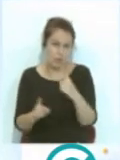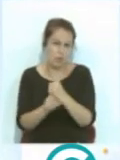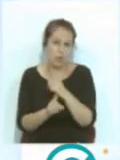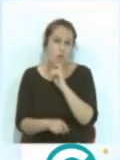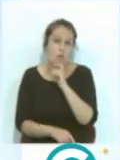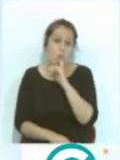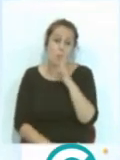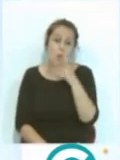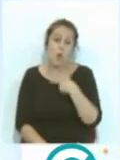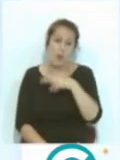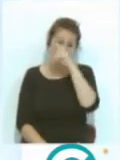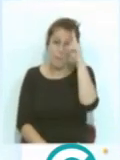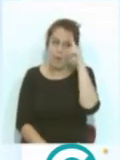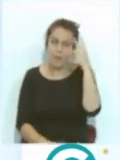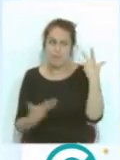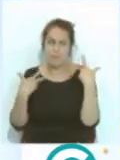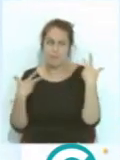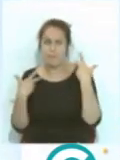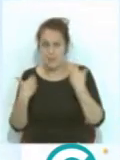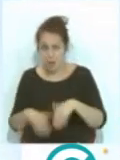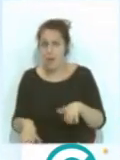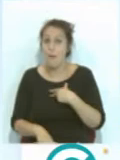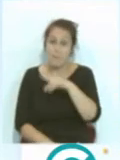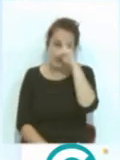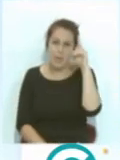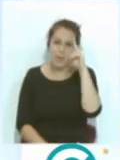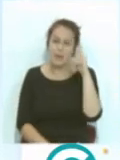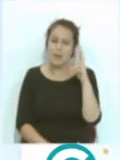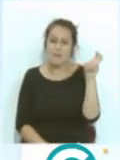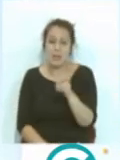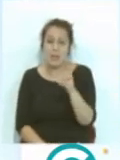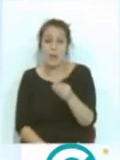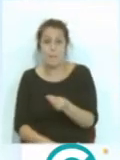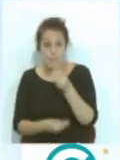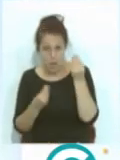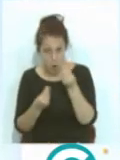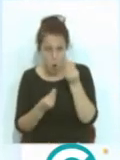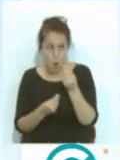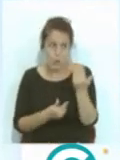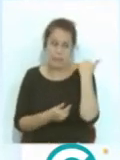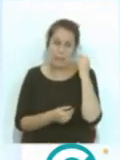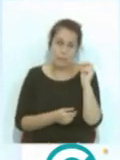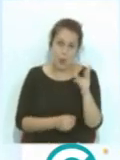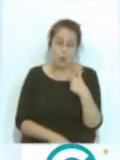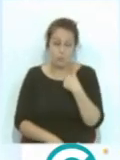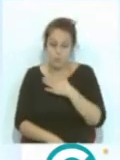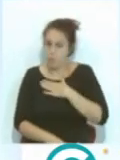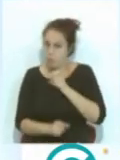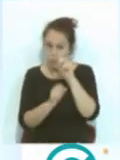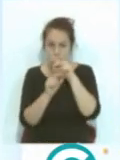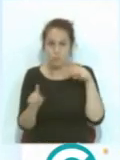en Valdebebas. Sí es cierto que el Madrid llega mejor que por aquel entonces, al menos desde mi punto de vista. Son